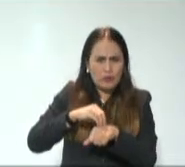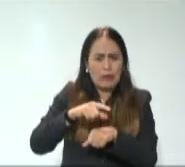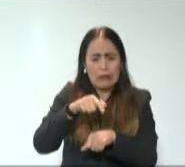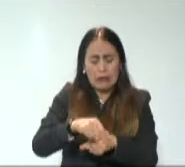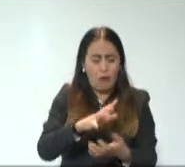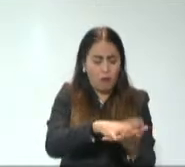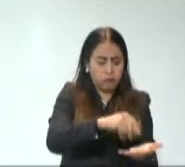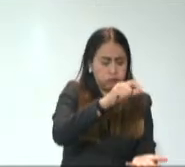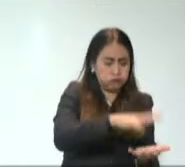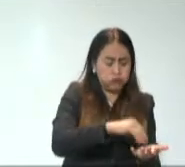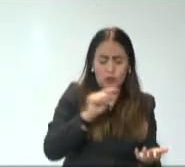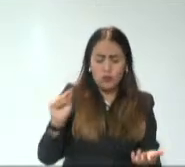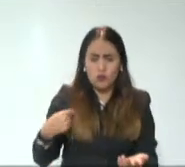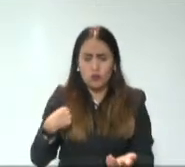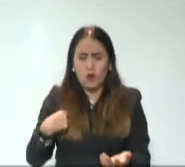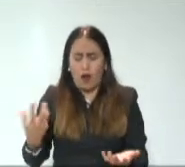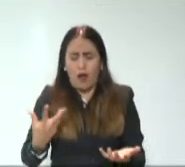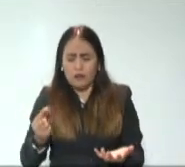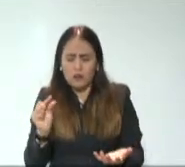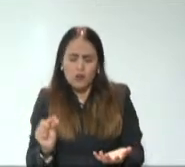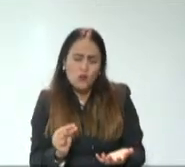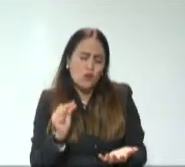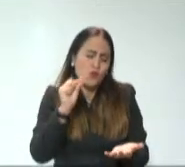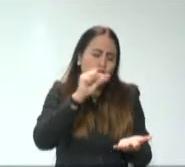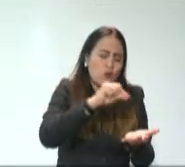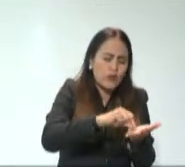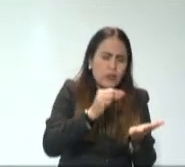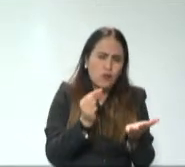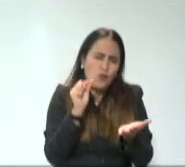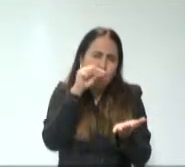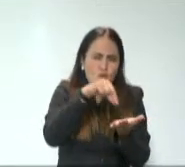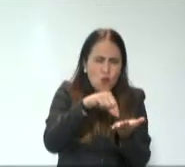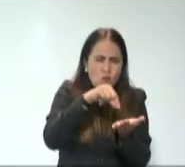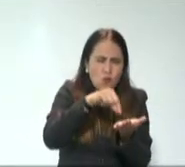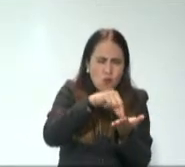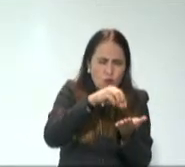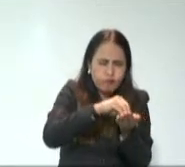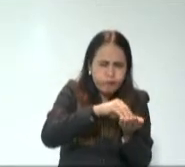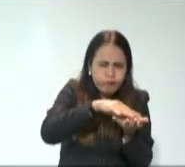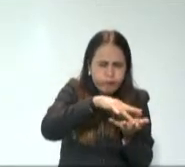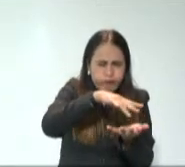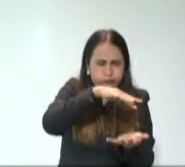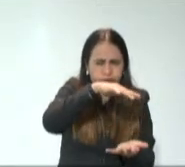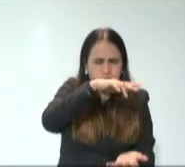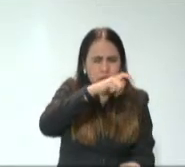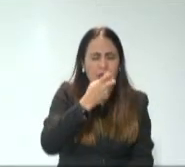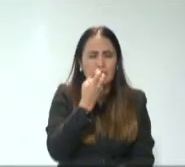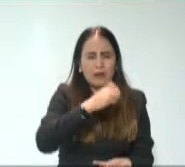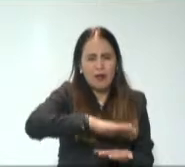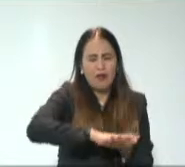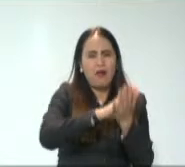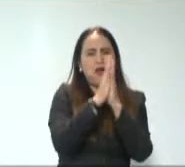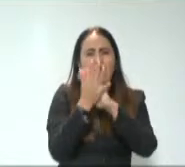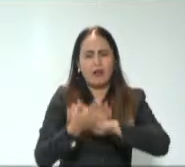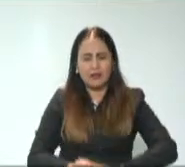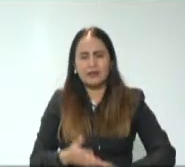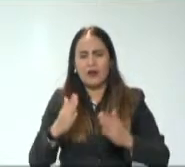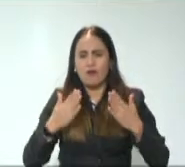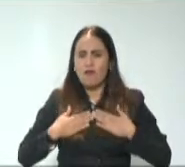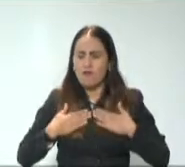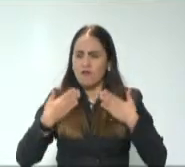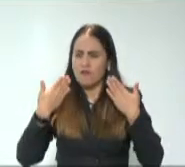arena que es lo que nos debe de llevar a que la suma de todos los granitos nos permita generar la confianza la seguridad y la